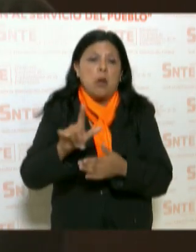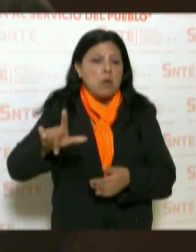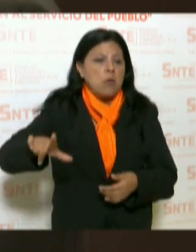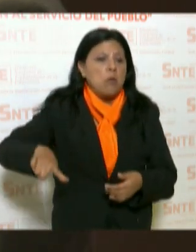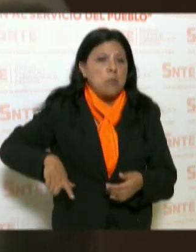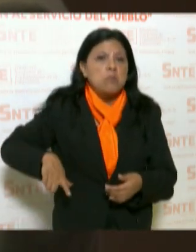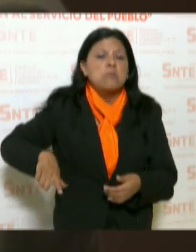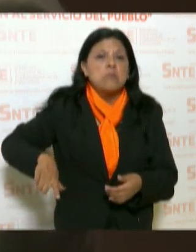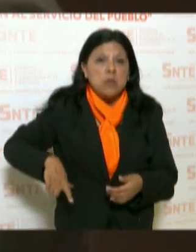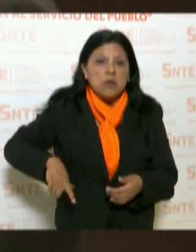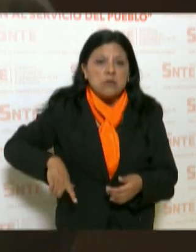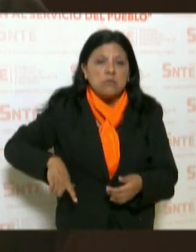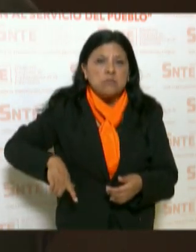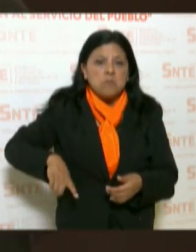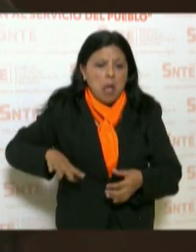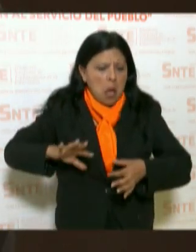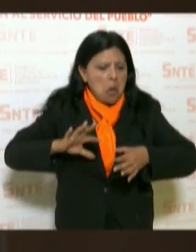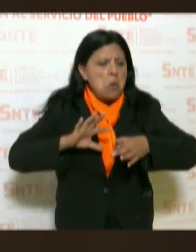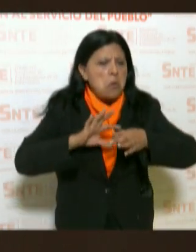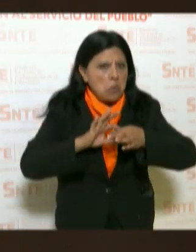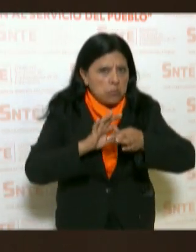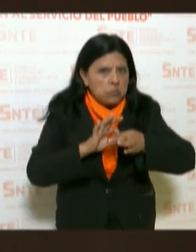el maestro